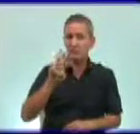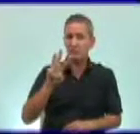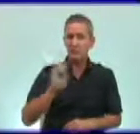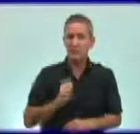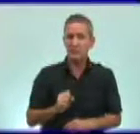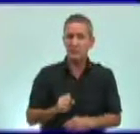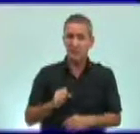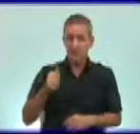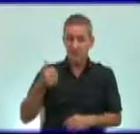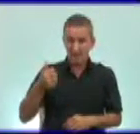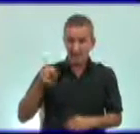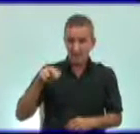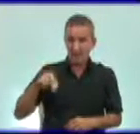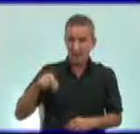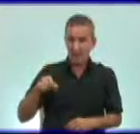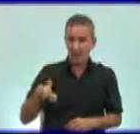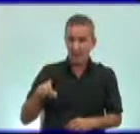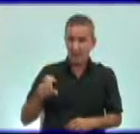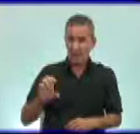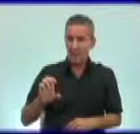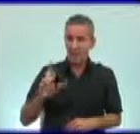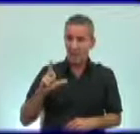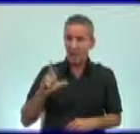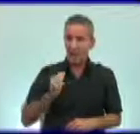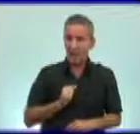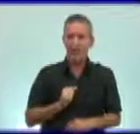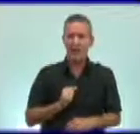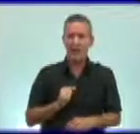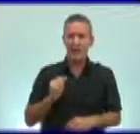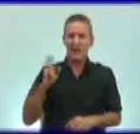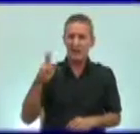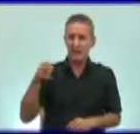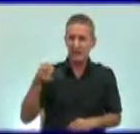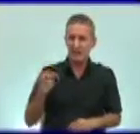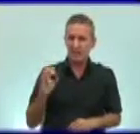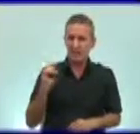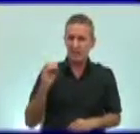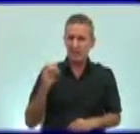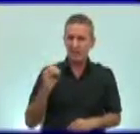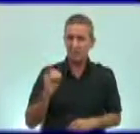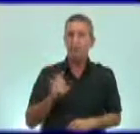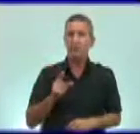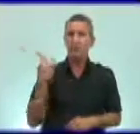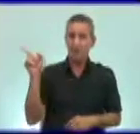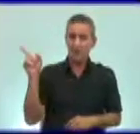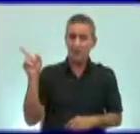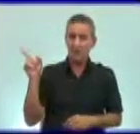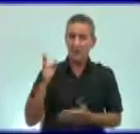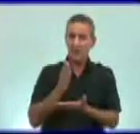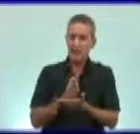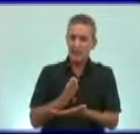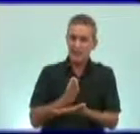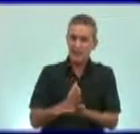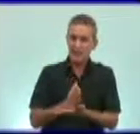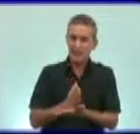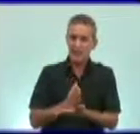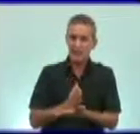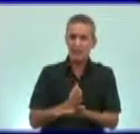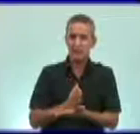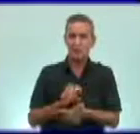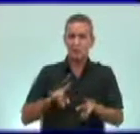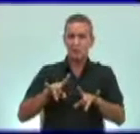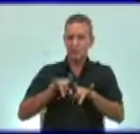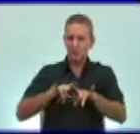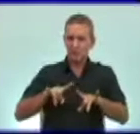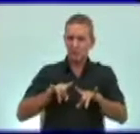un poco el paradigma de revolucionario universitario que creó el DEU, Directorio Estudiantil